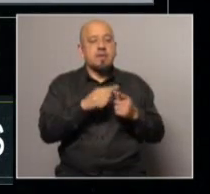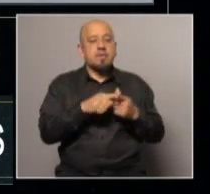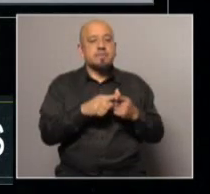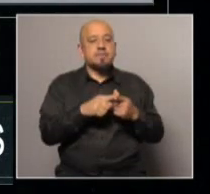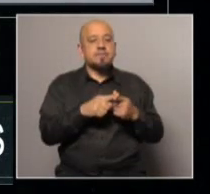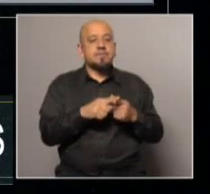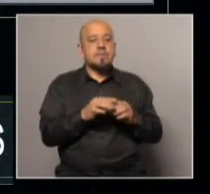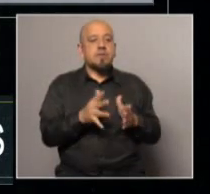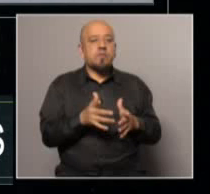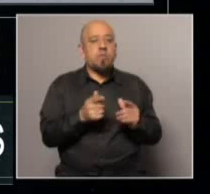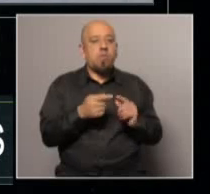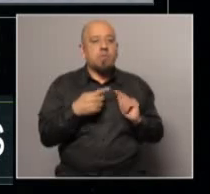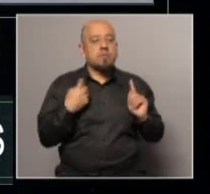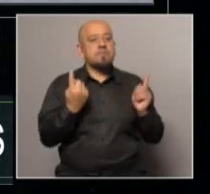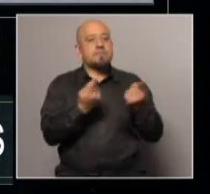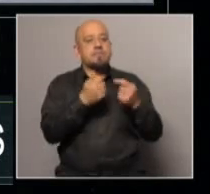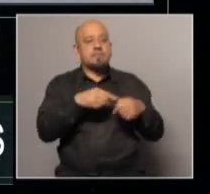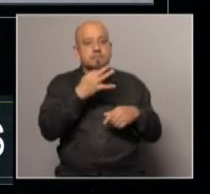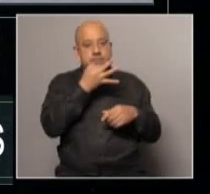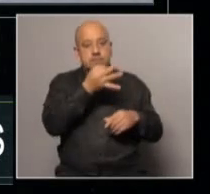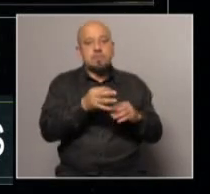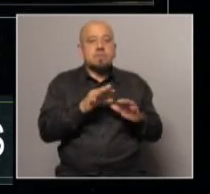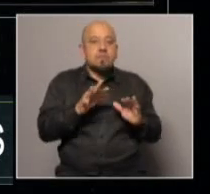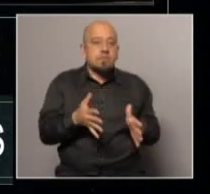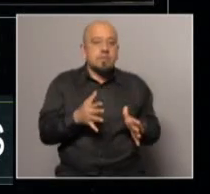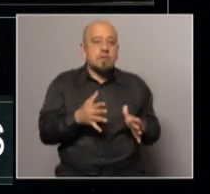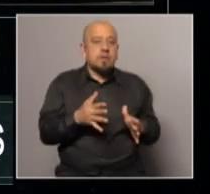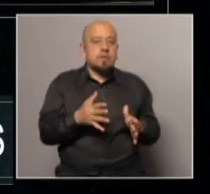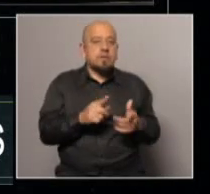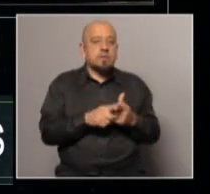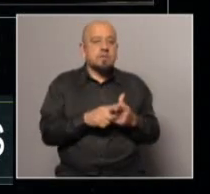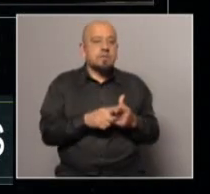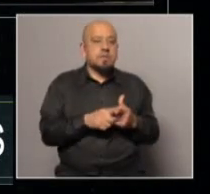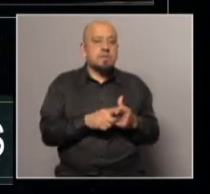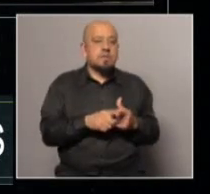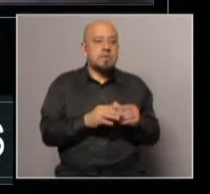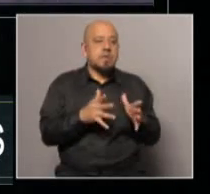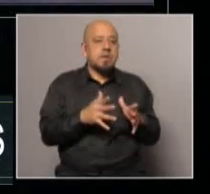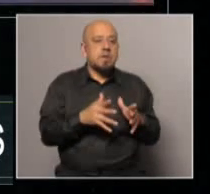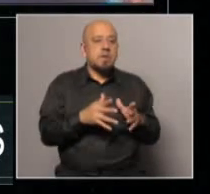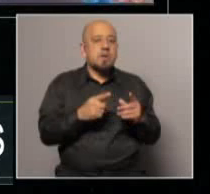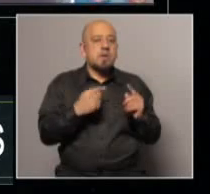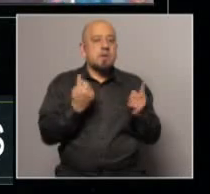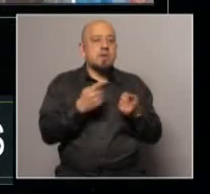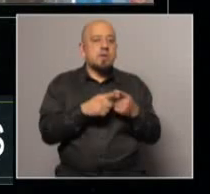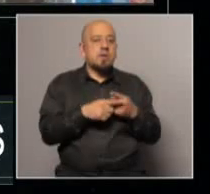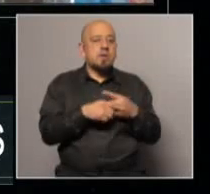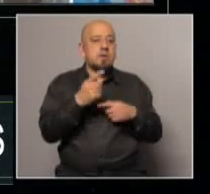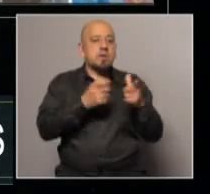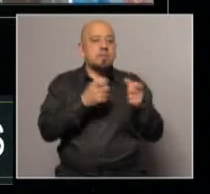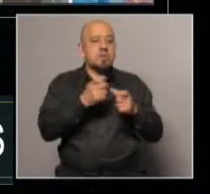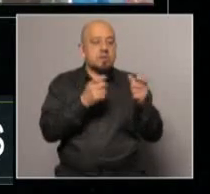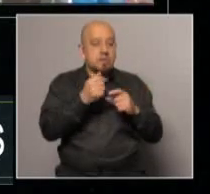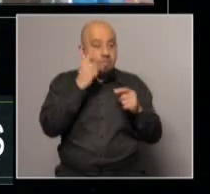Como en todas las cosas que yo digo en la vida son provisionales y están sujetas al escrutinio de lo que la gente